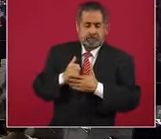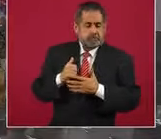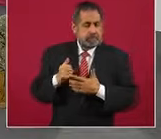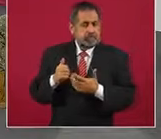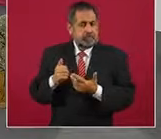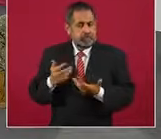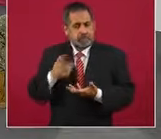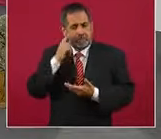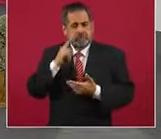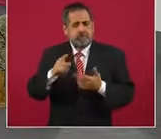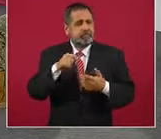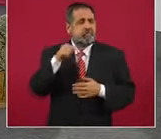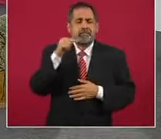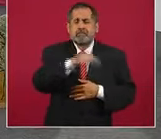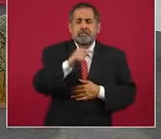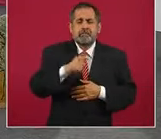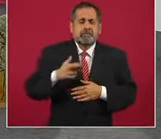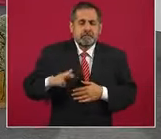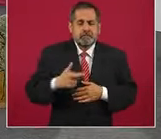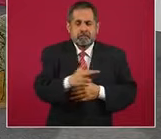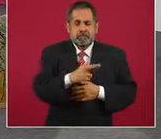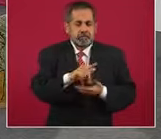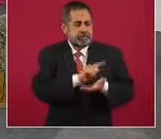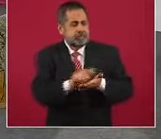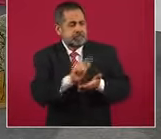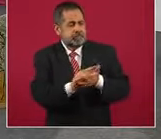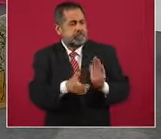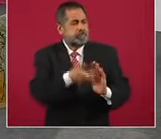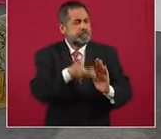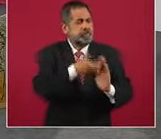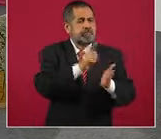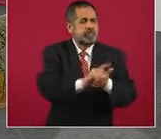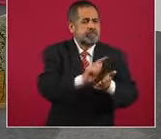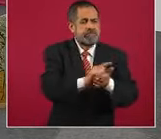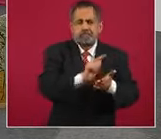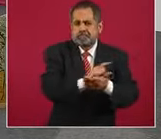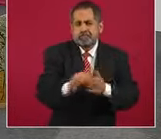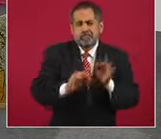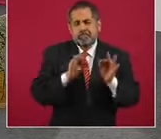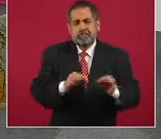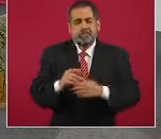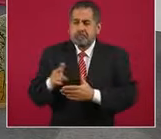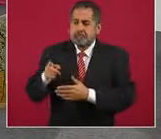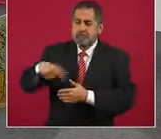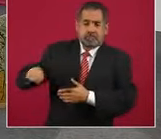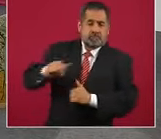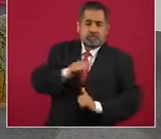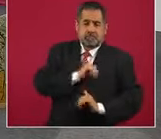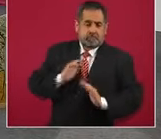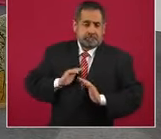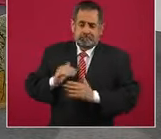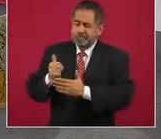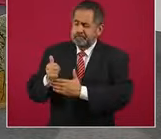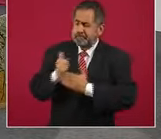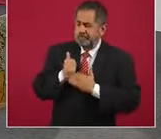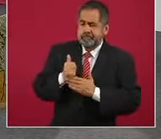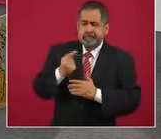para dragar ríos, que nos están ayudando